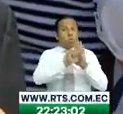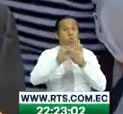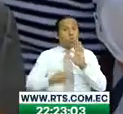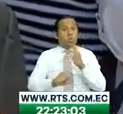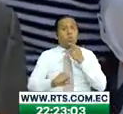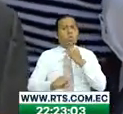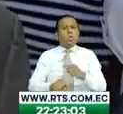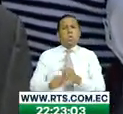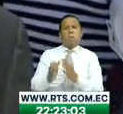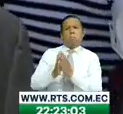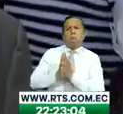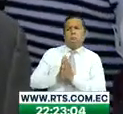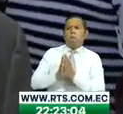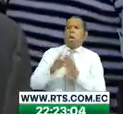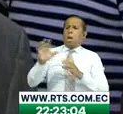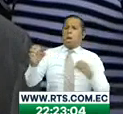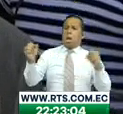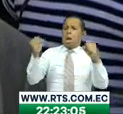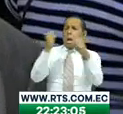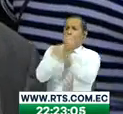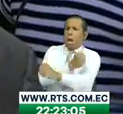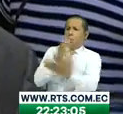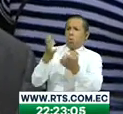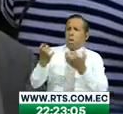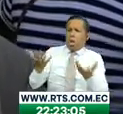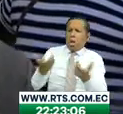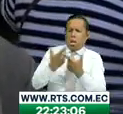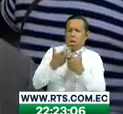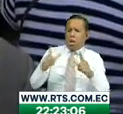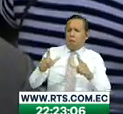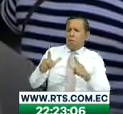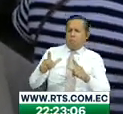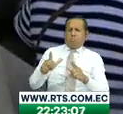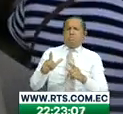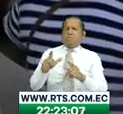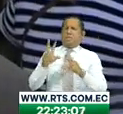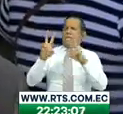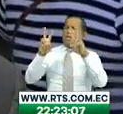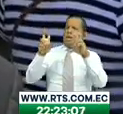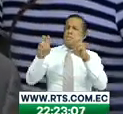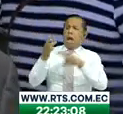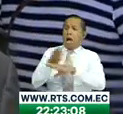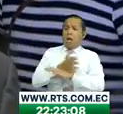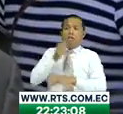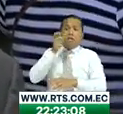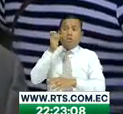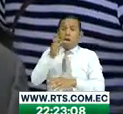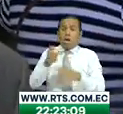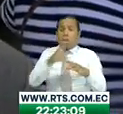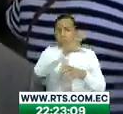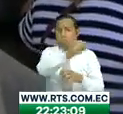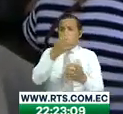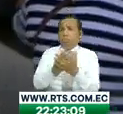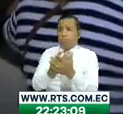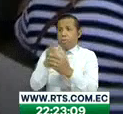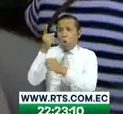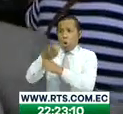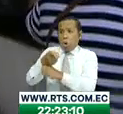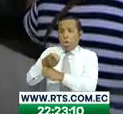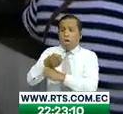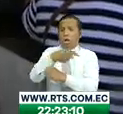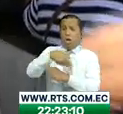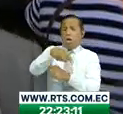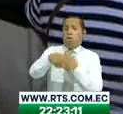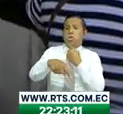están presentando los arraigos comunitarios y cuestionando la prisión preventiva que ha formulado la Fiscalía. Cuando intervengan